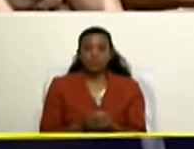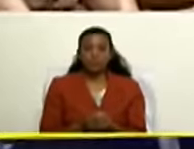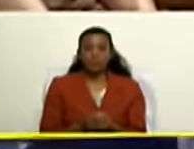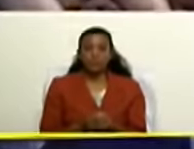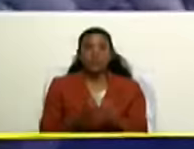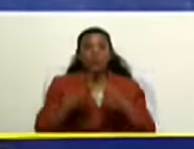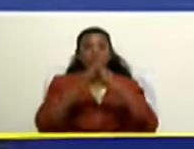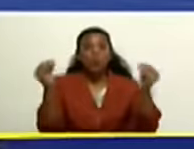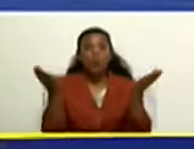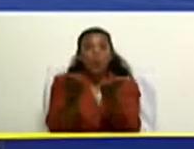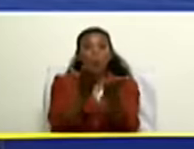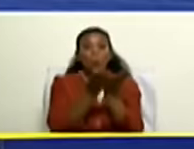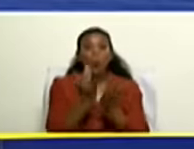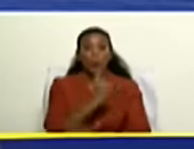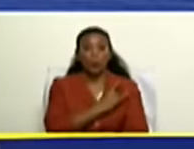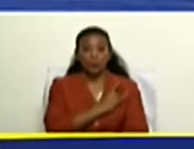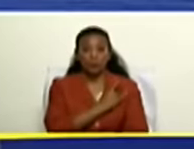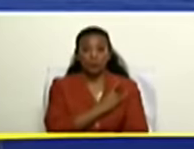Todas las academias,